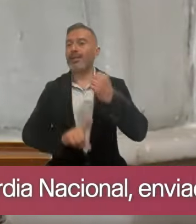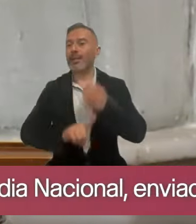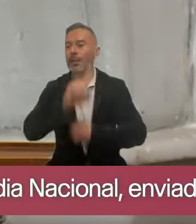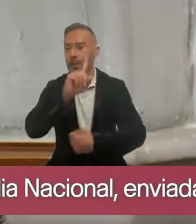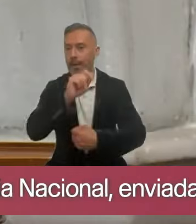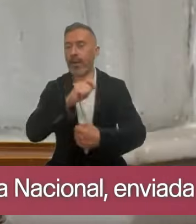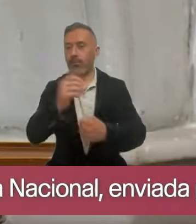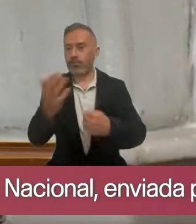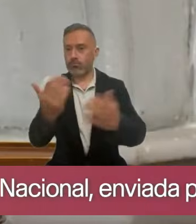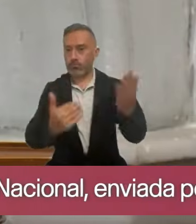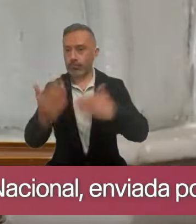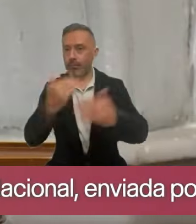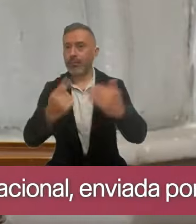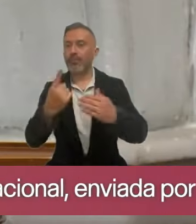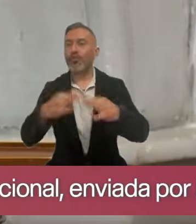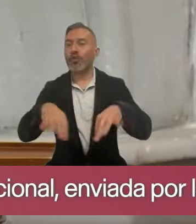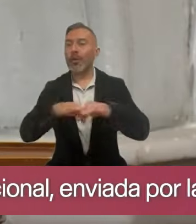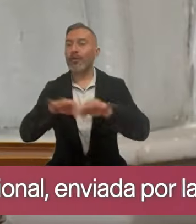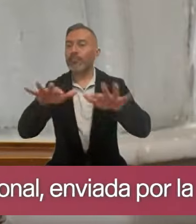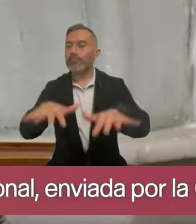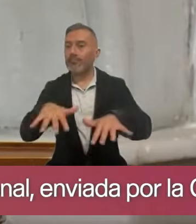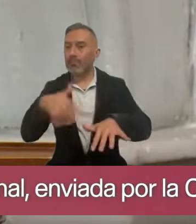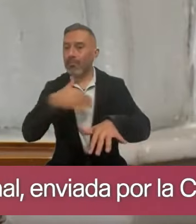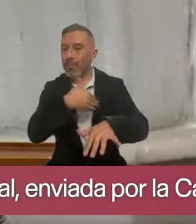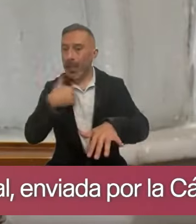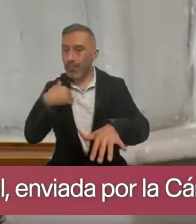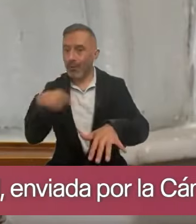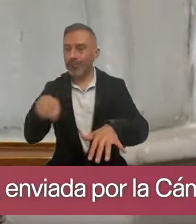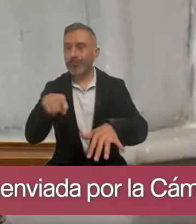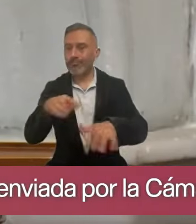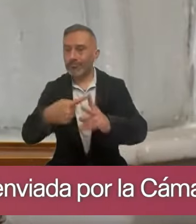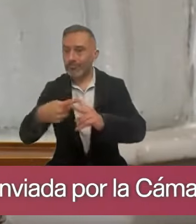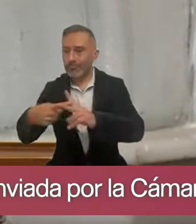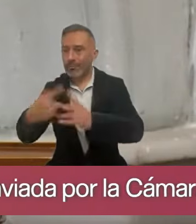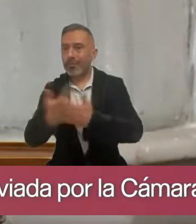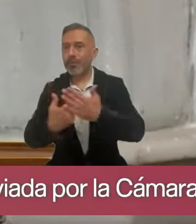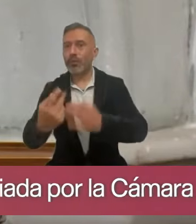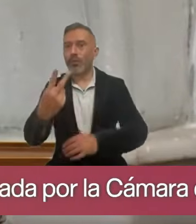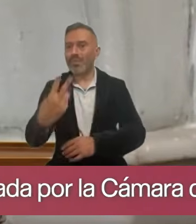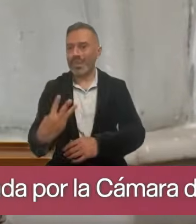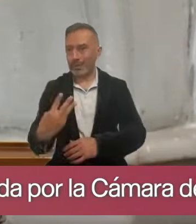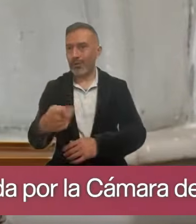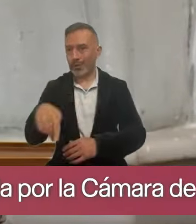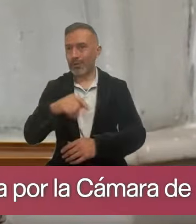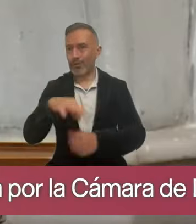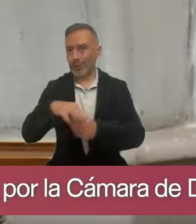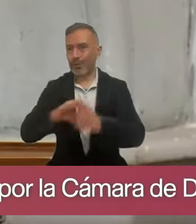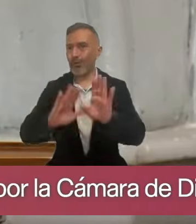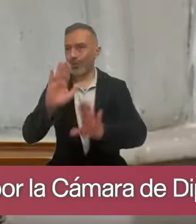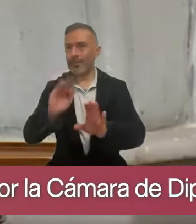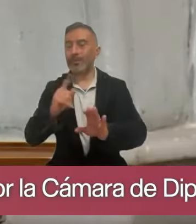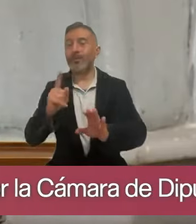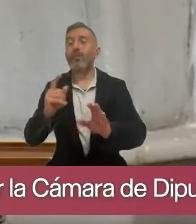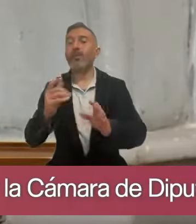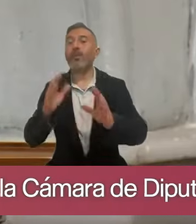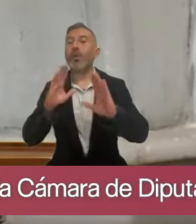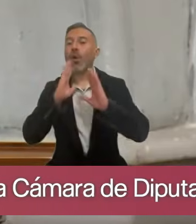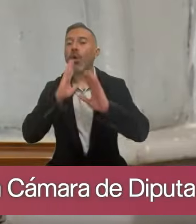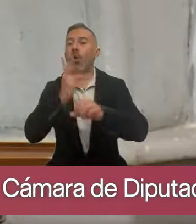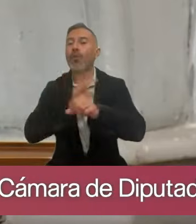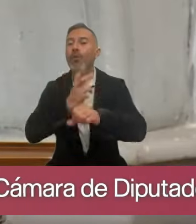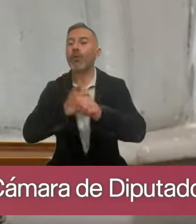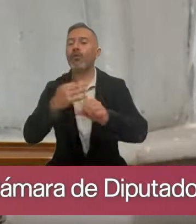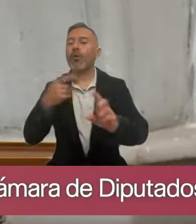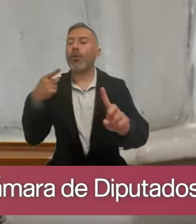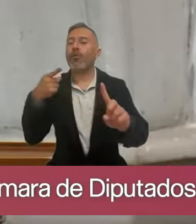casos el voto de 2/3 partes de los individuos presentes. La convocatoria señalará el objeto u objetos